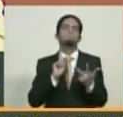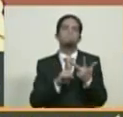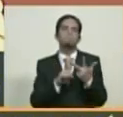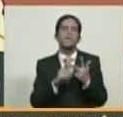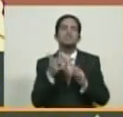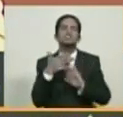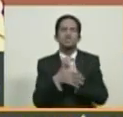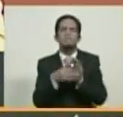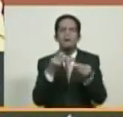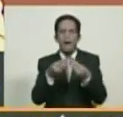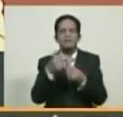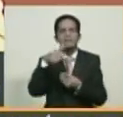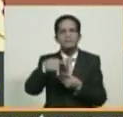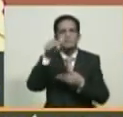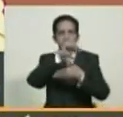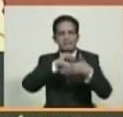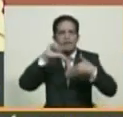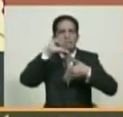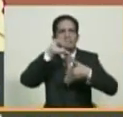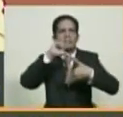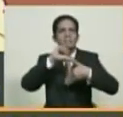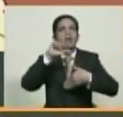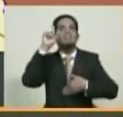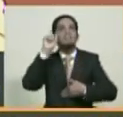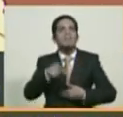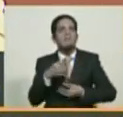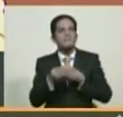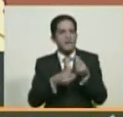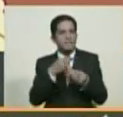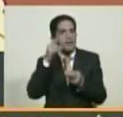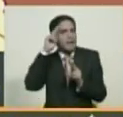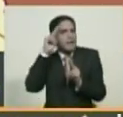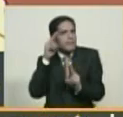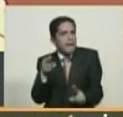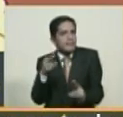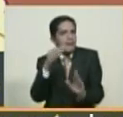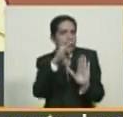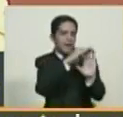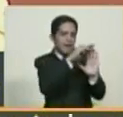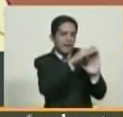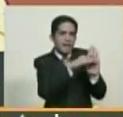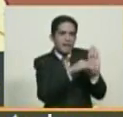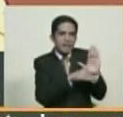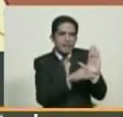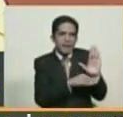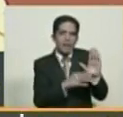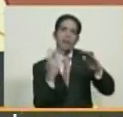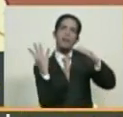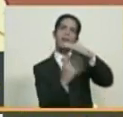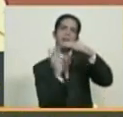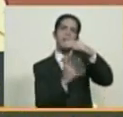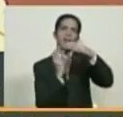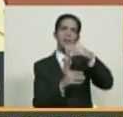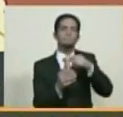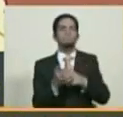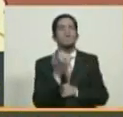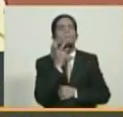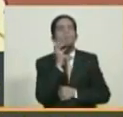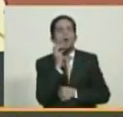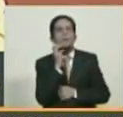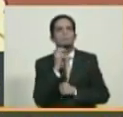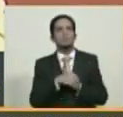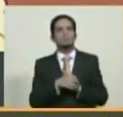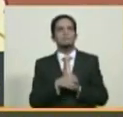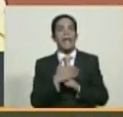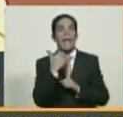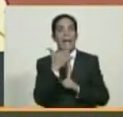región, debemos recordar que deben cumplirse y respetarse la normativa migratoria para nuestra región. Por ejemplo, en algo que se había